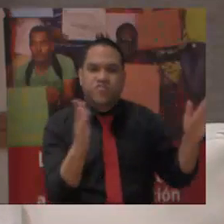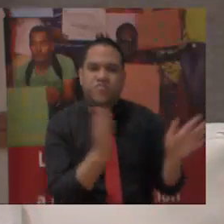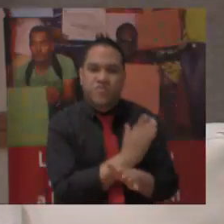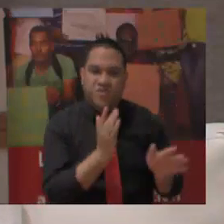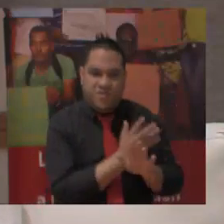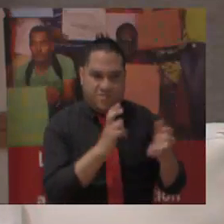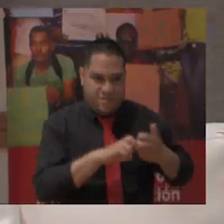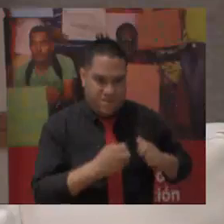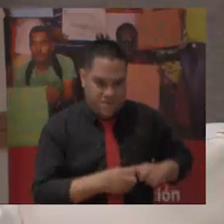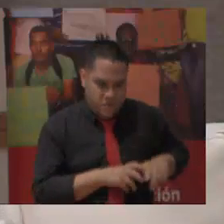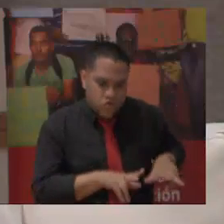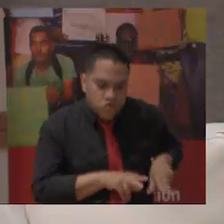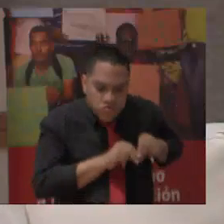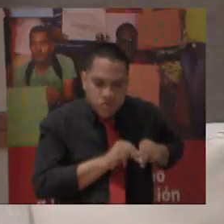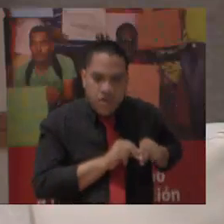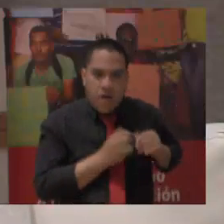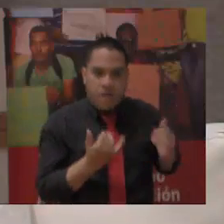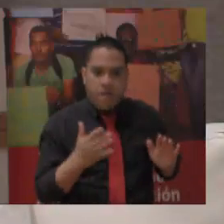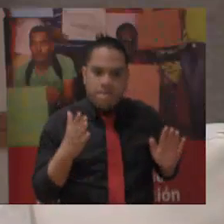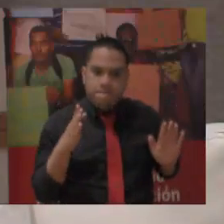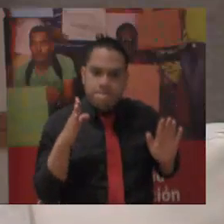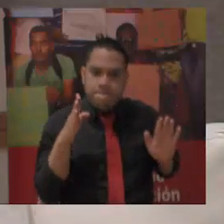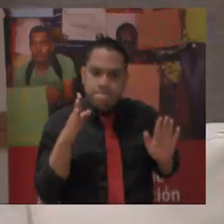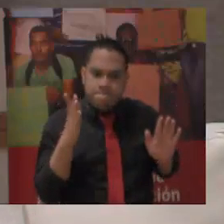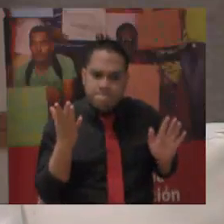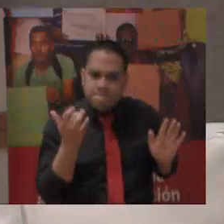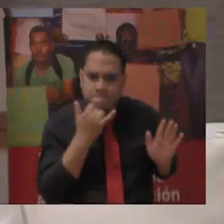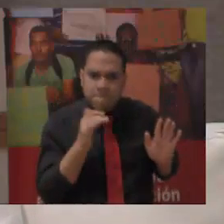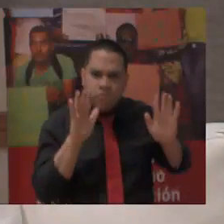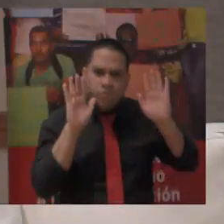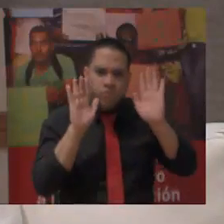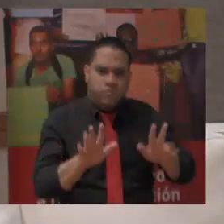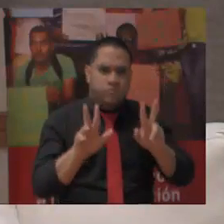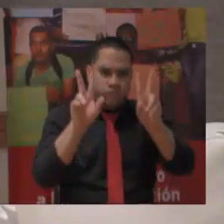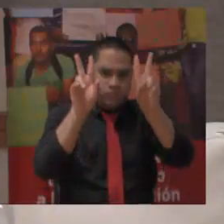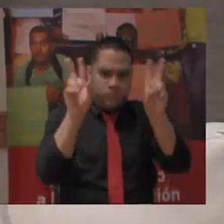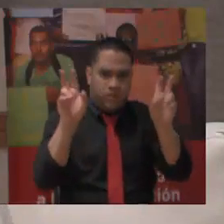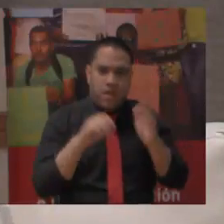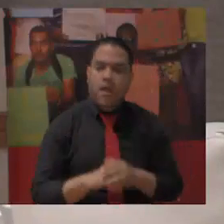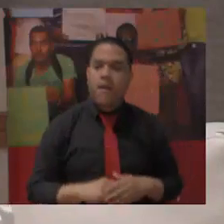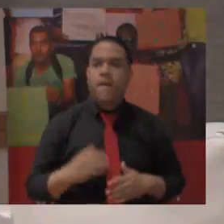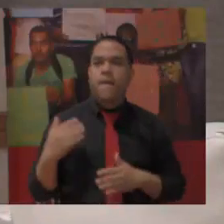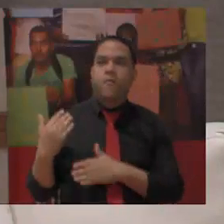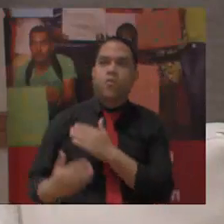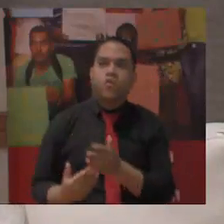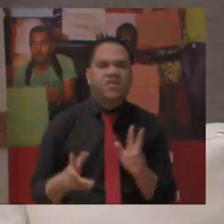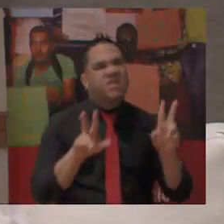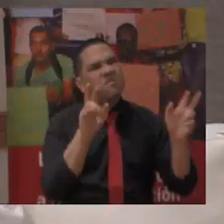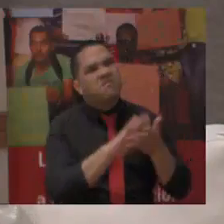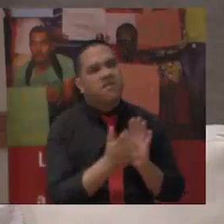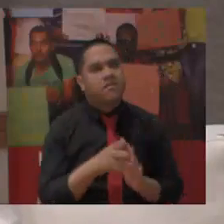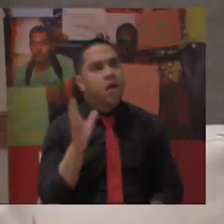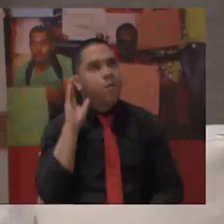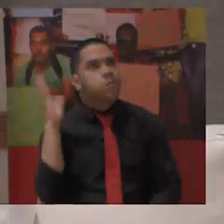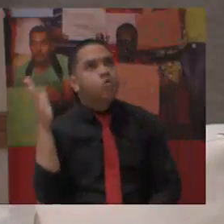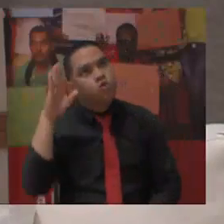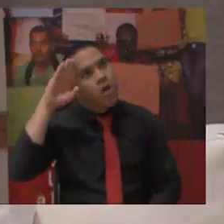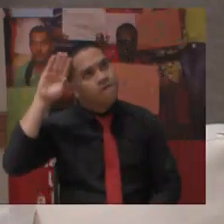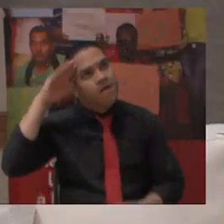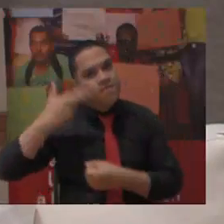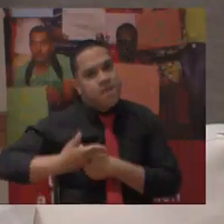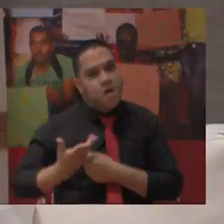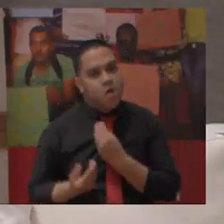problemática, que la hemos reducido desafortunadamente al proceso de paz en La Habana, como si eso fuera